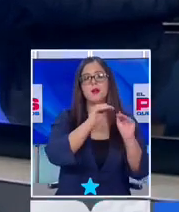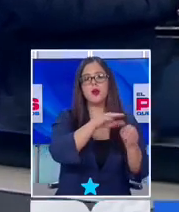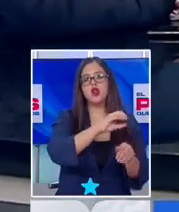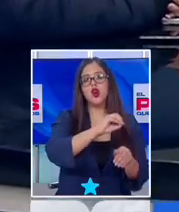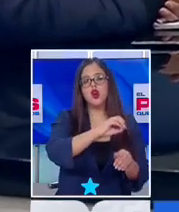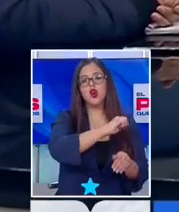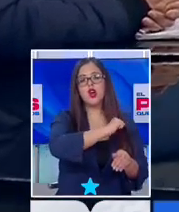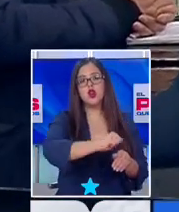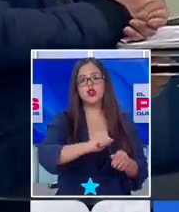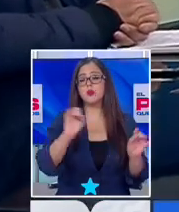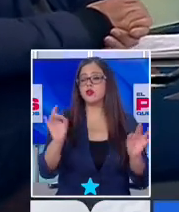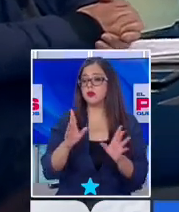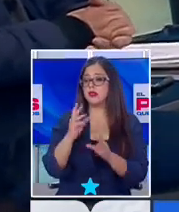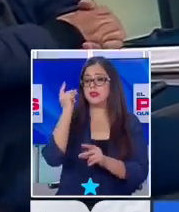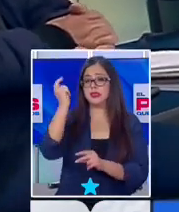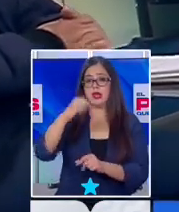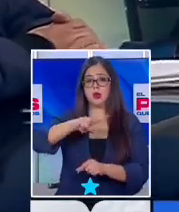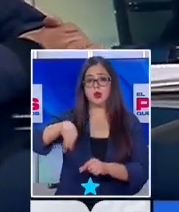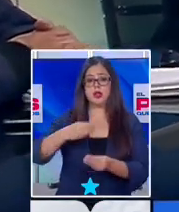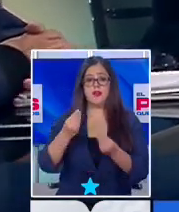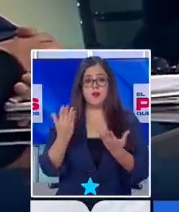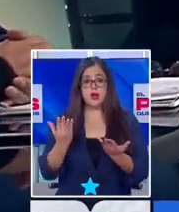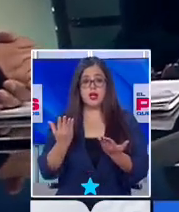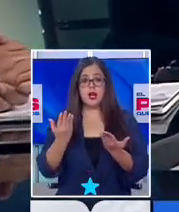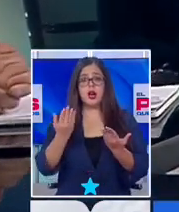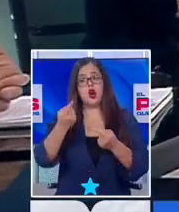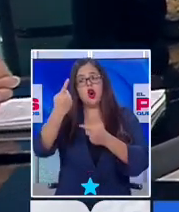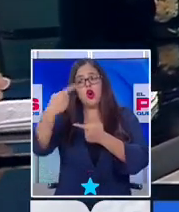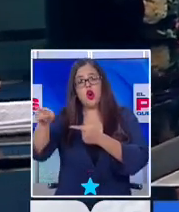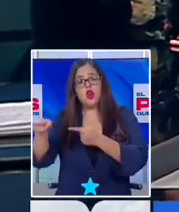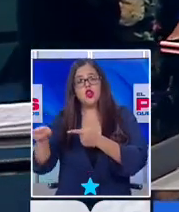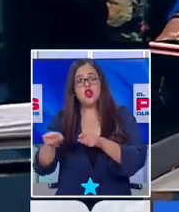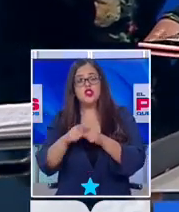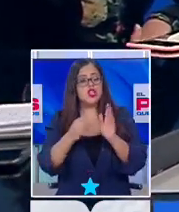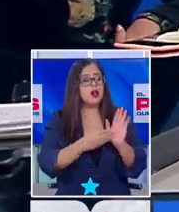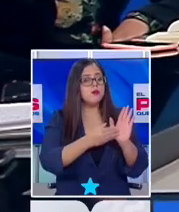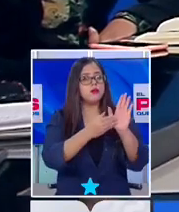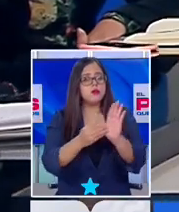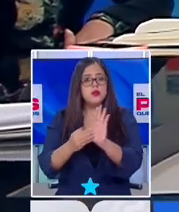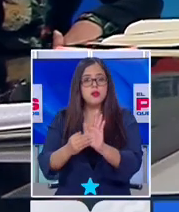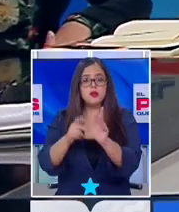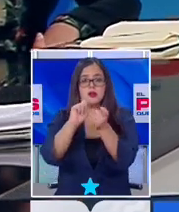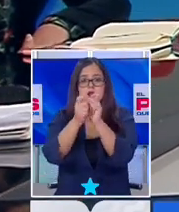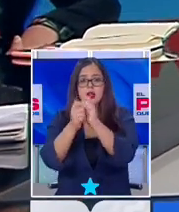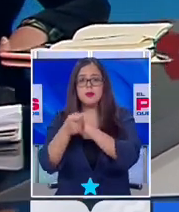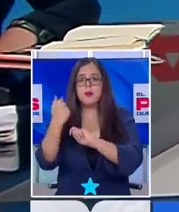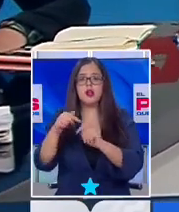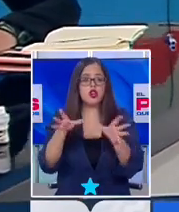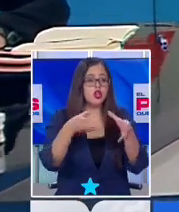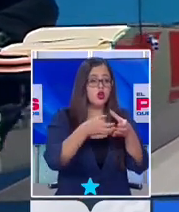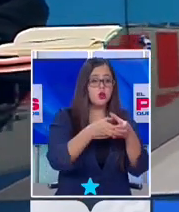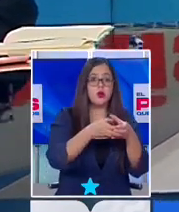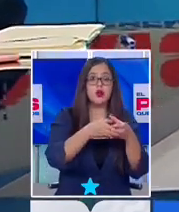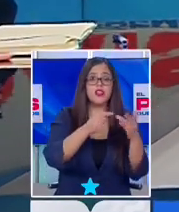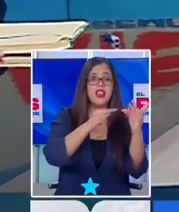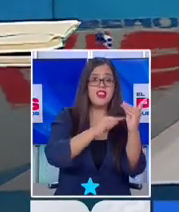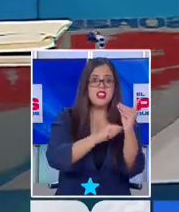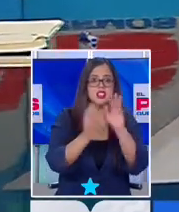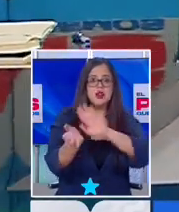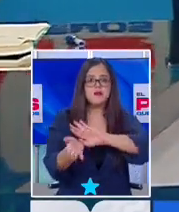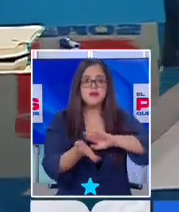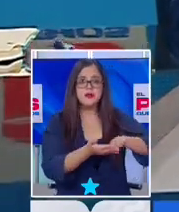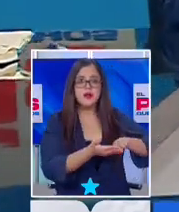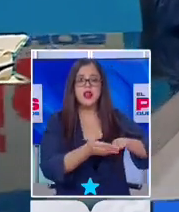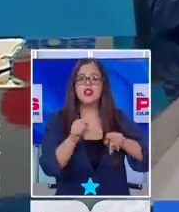veces si una idea nuestra buena después presenta la mayoría otra con un par de palabras cambia pero no queda la de la derecha entonces yo creo que esas cosas